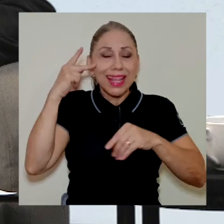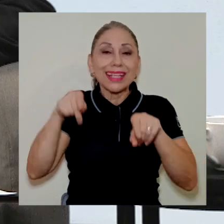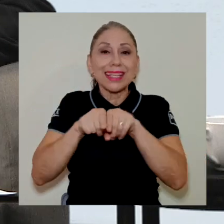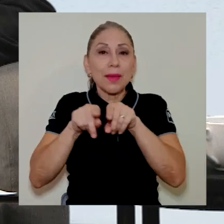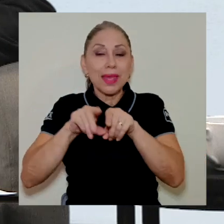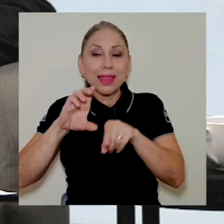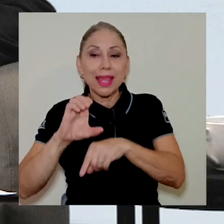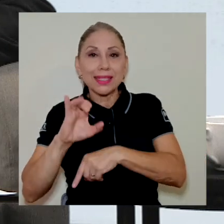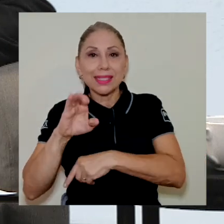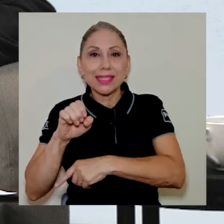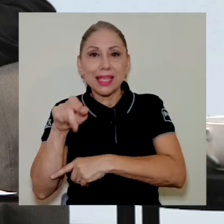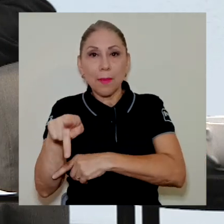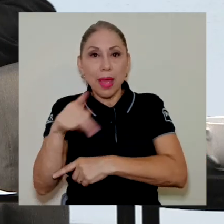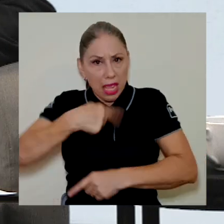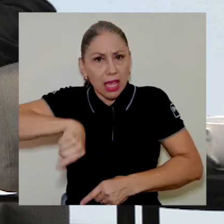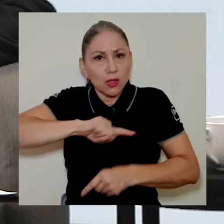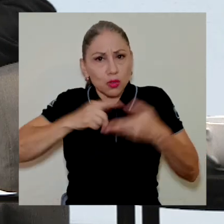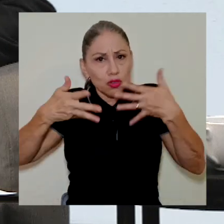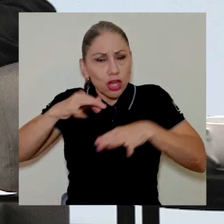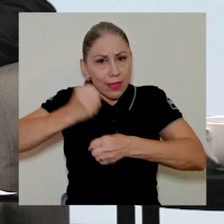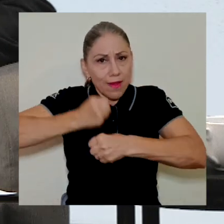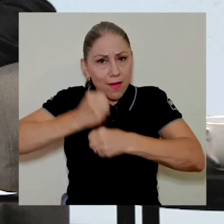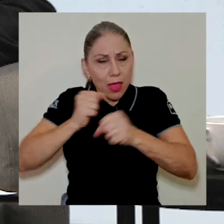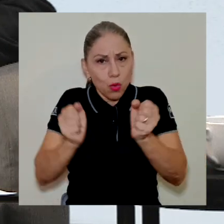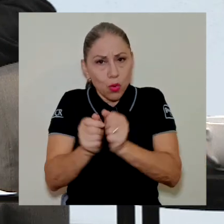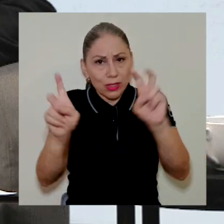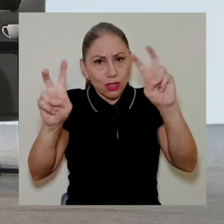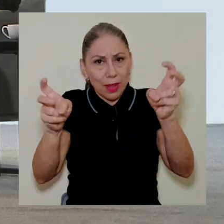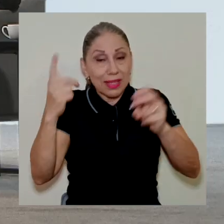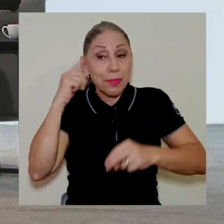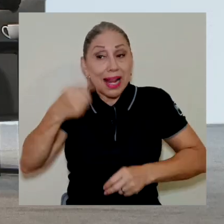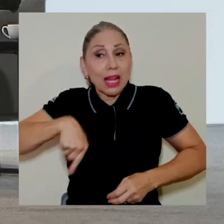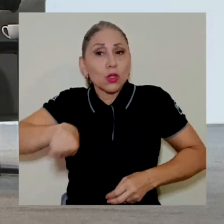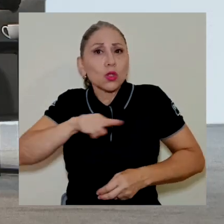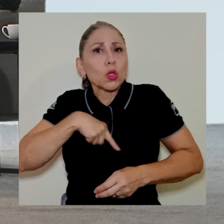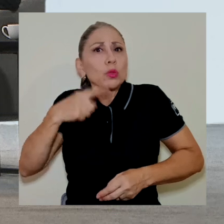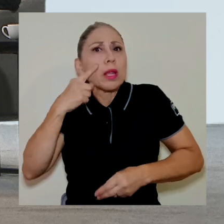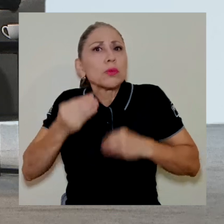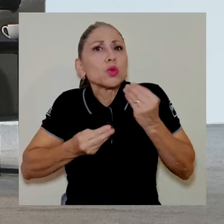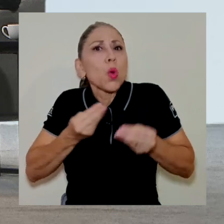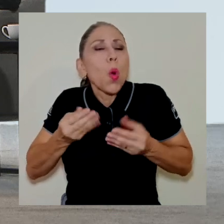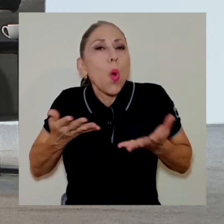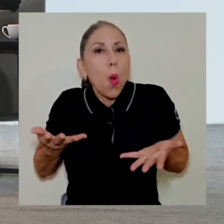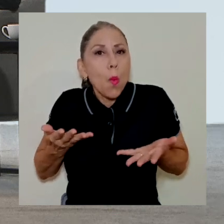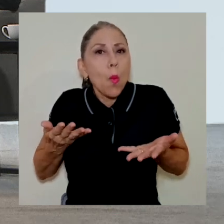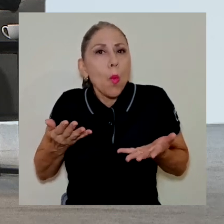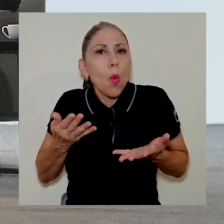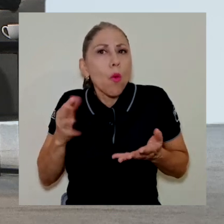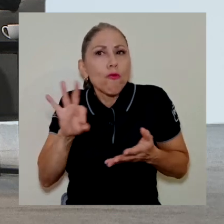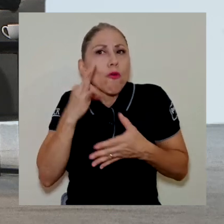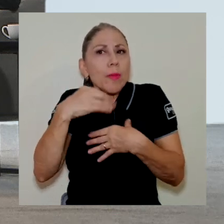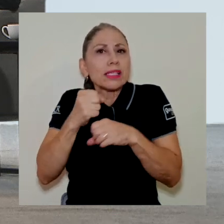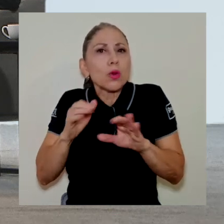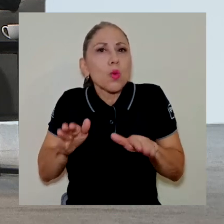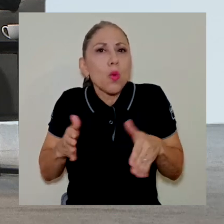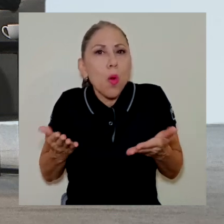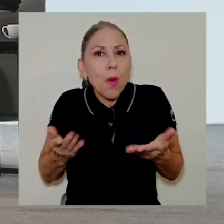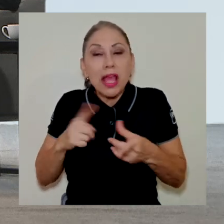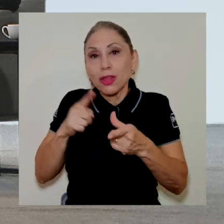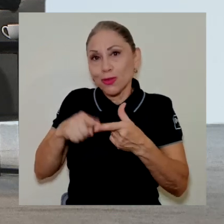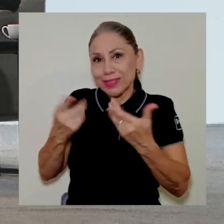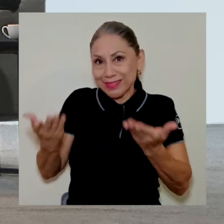hemos trabajado, ¿verdad?, estos temas para que buscáramos una vía, ¿verdad? Y bueno, evidentemente la vía era de